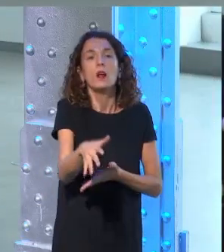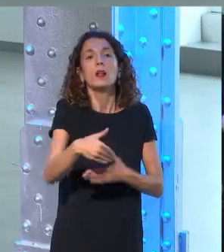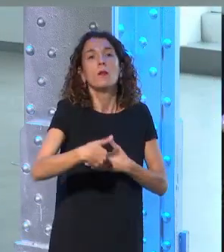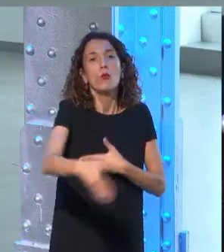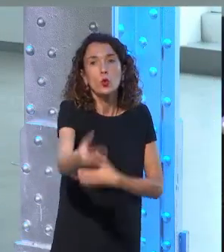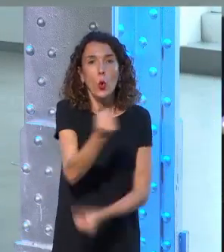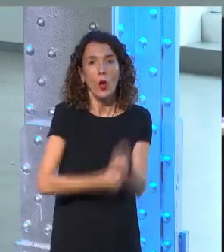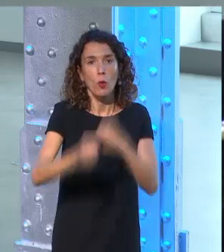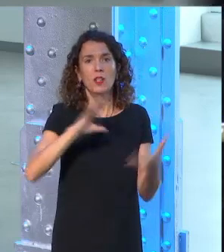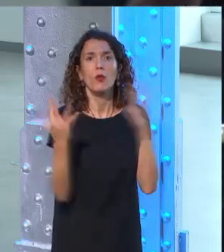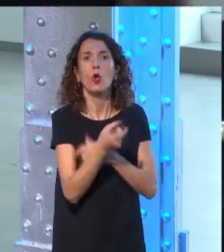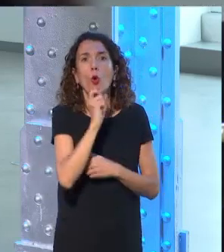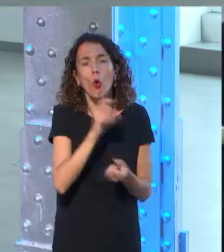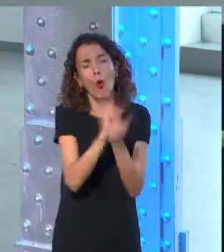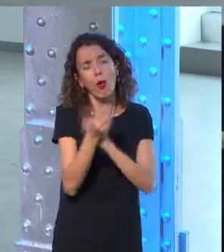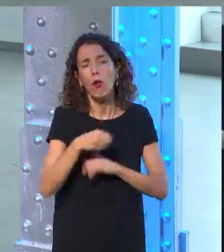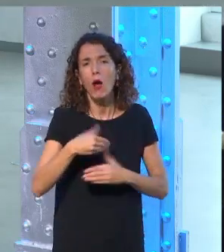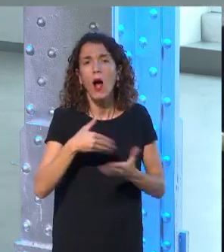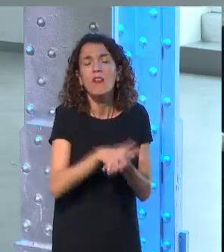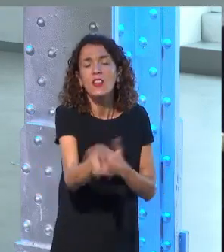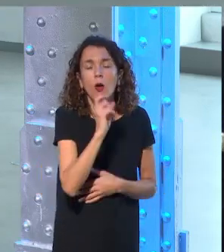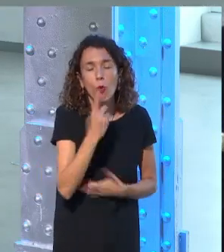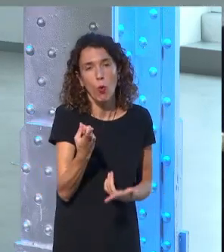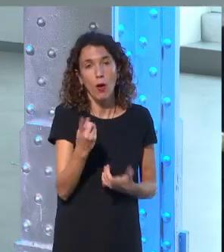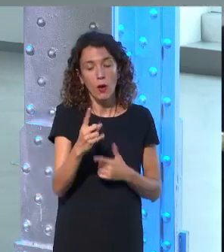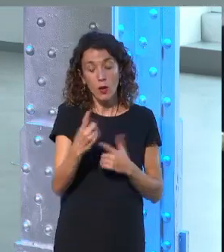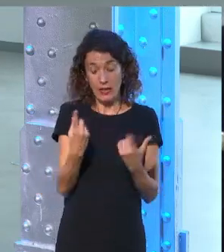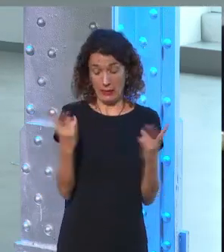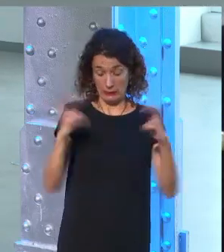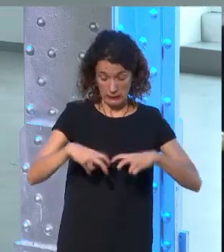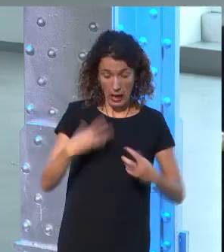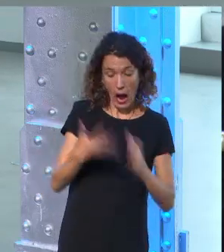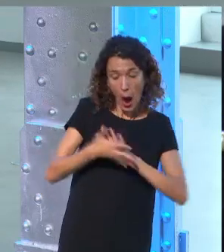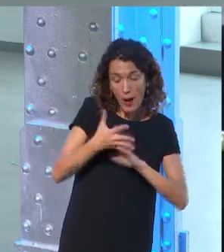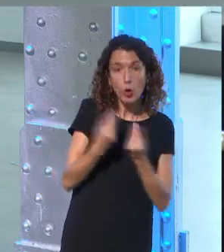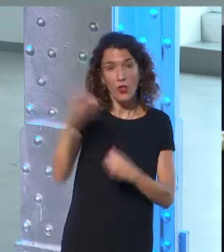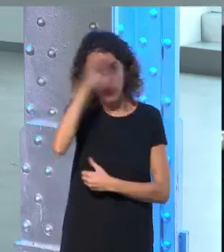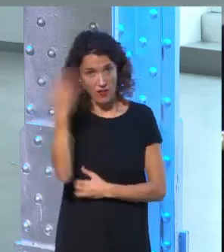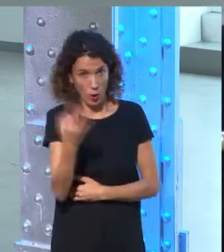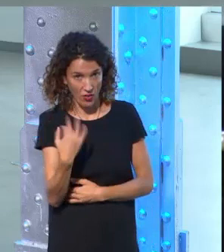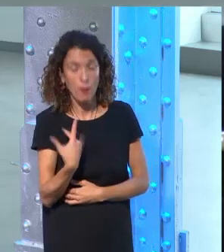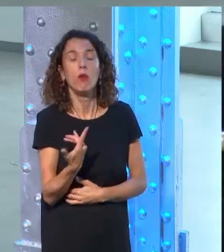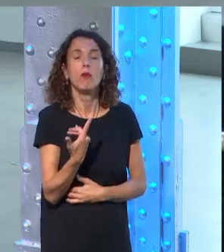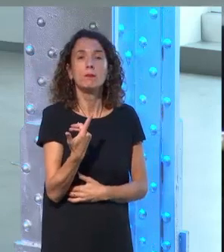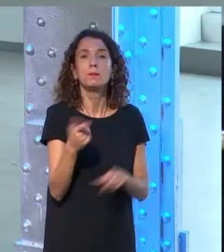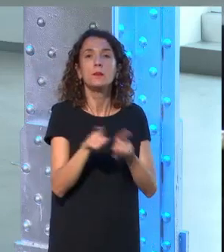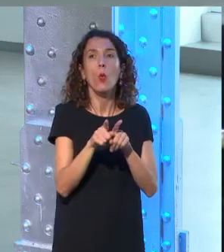económicas. Y por eso necesitamos trabajar conjuntamente con científicos. En ese sentido, desde la Comisión de Cambio Climático estamos